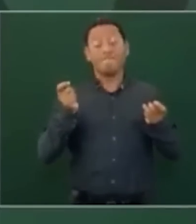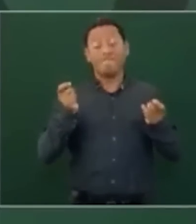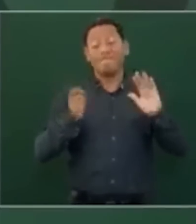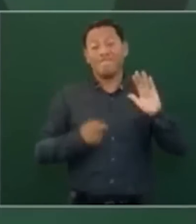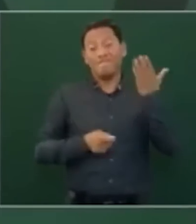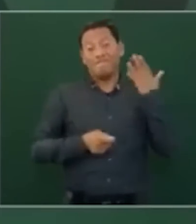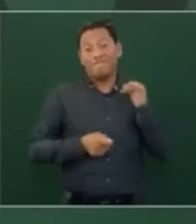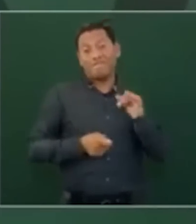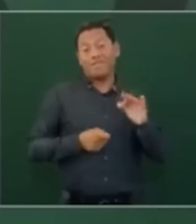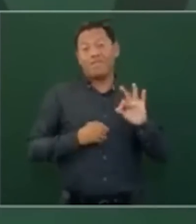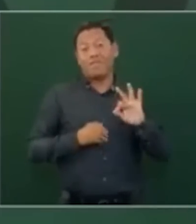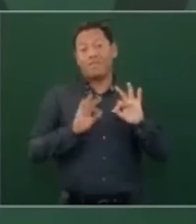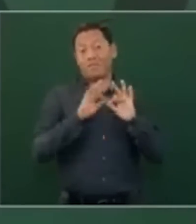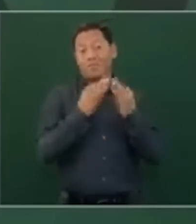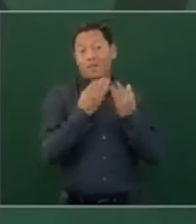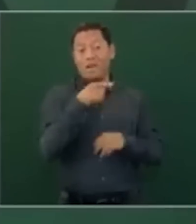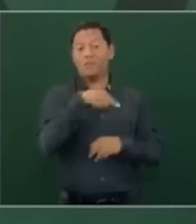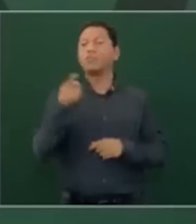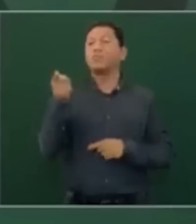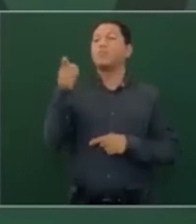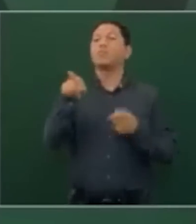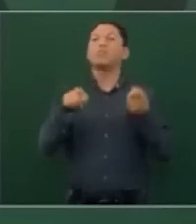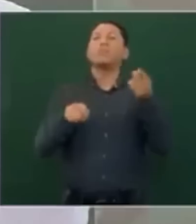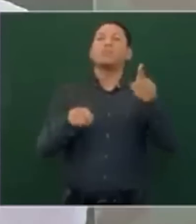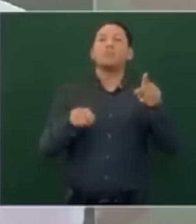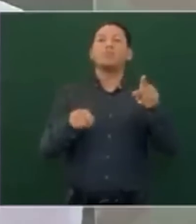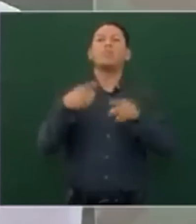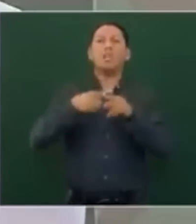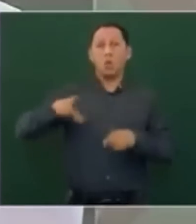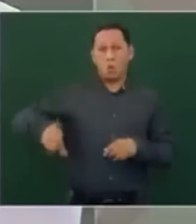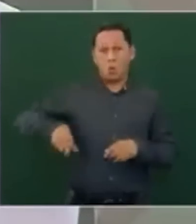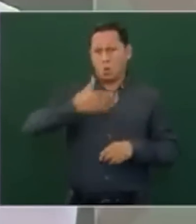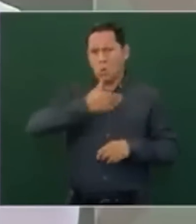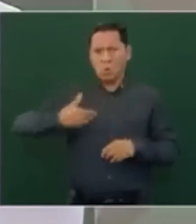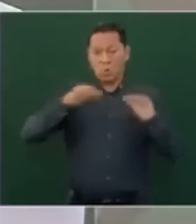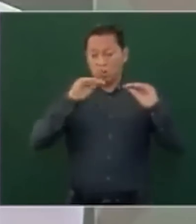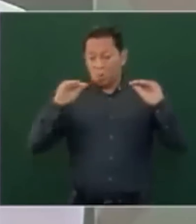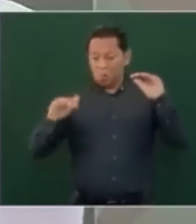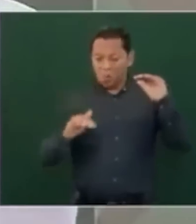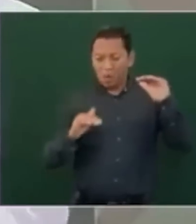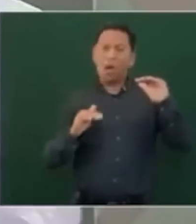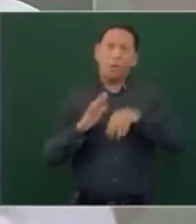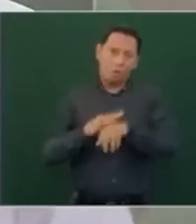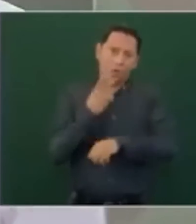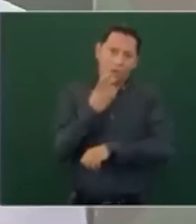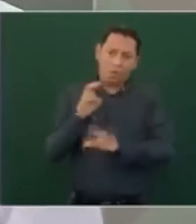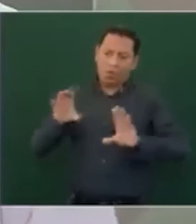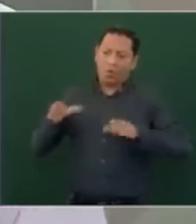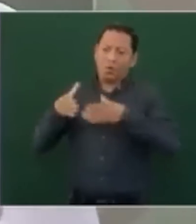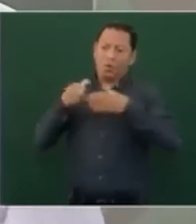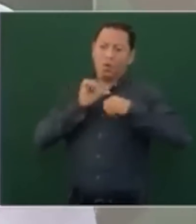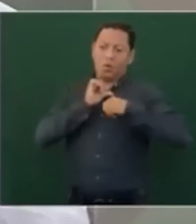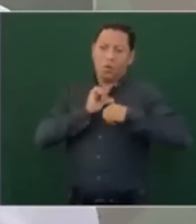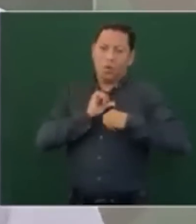y ellos eran los que mandaban en el poder legislativo. Pues miren lo